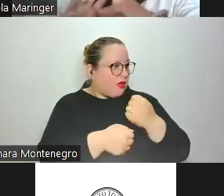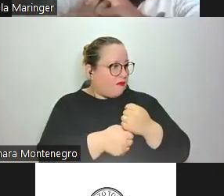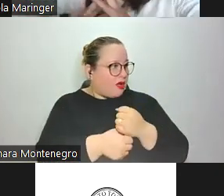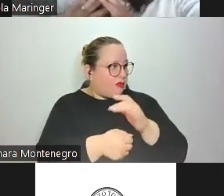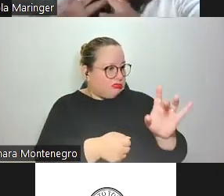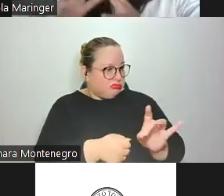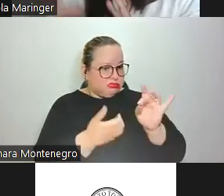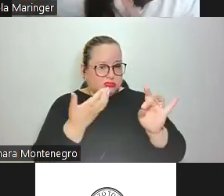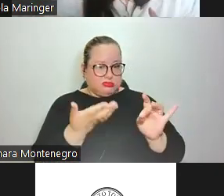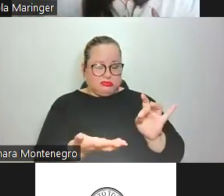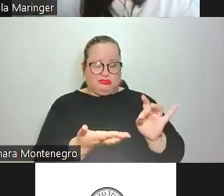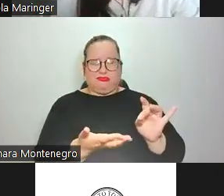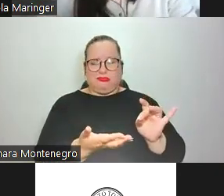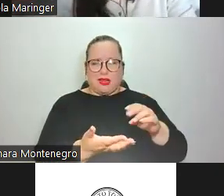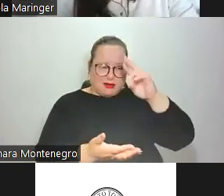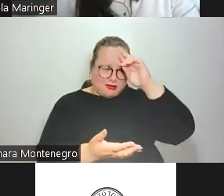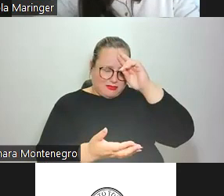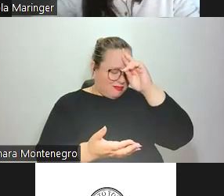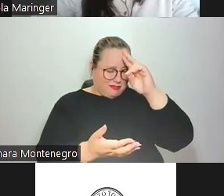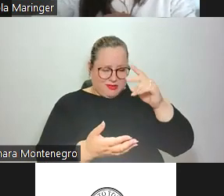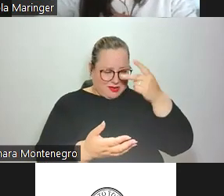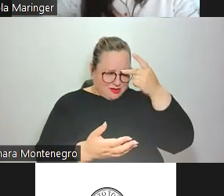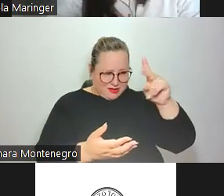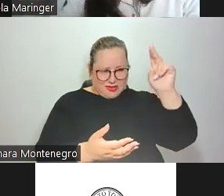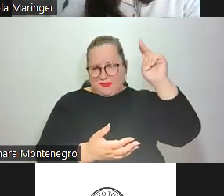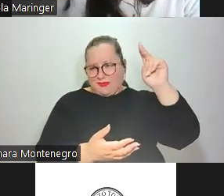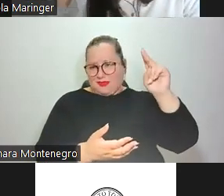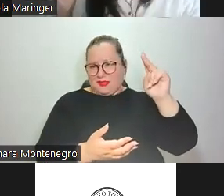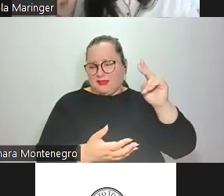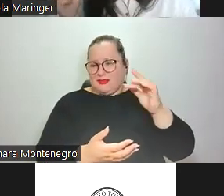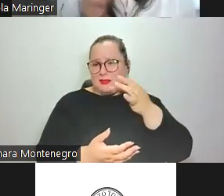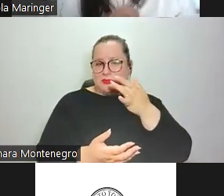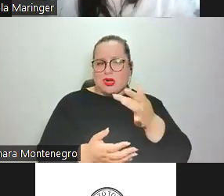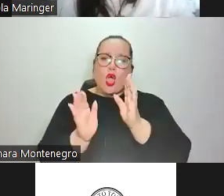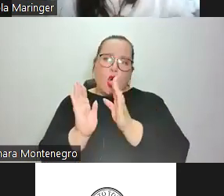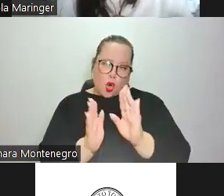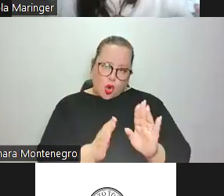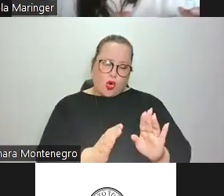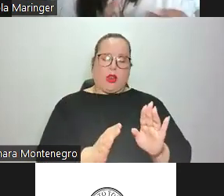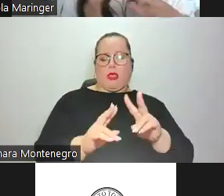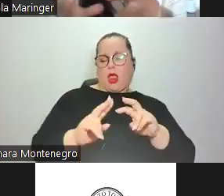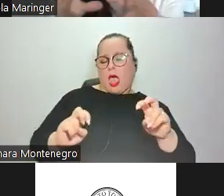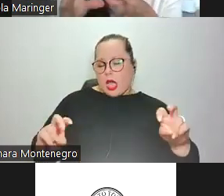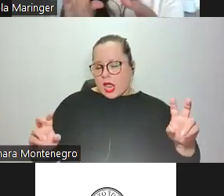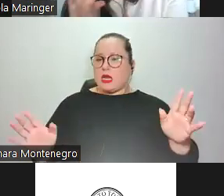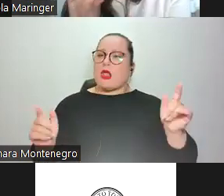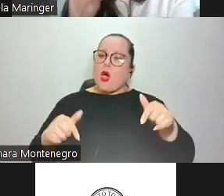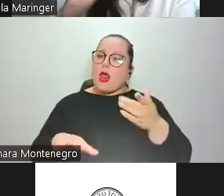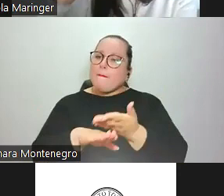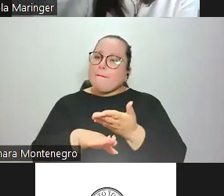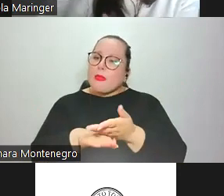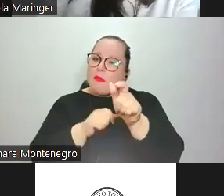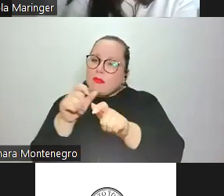eran totalmente opuestos, que tenían que ver con algo muy organizado, analítico. Ahora piden perfiles